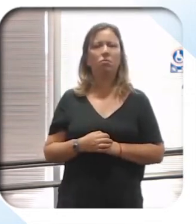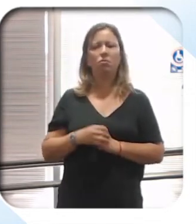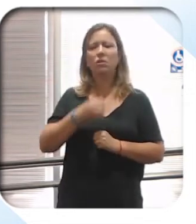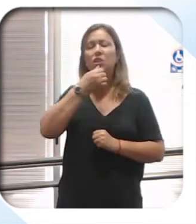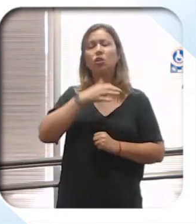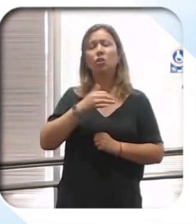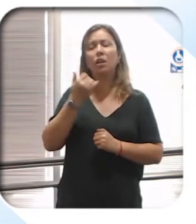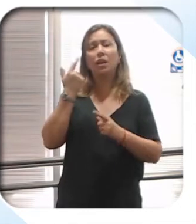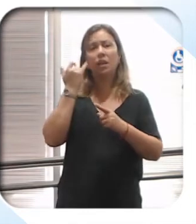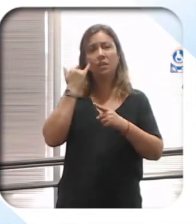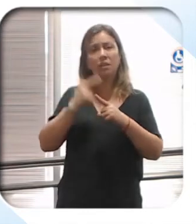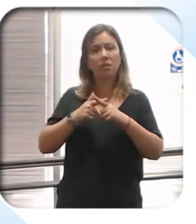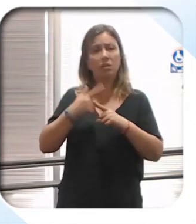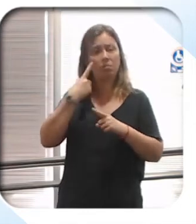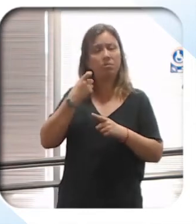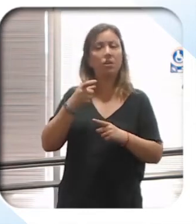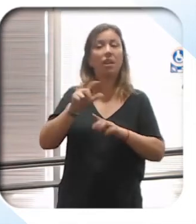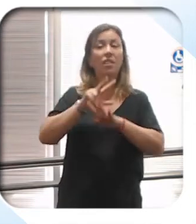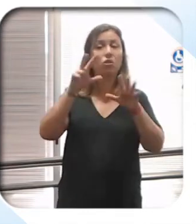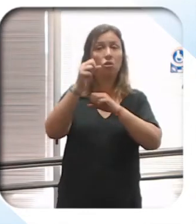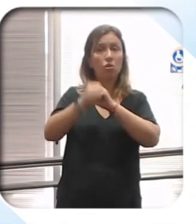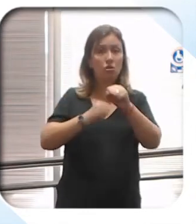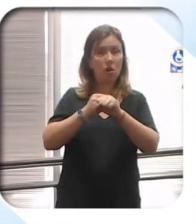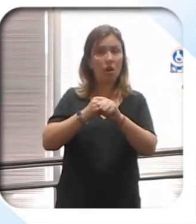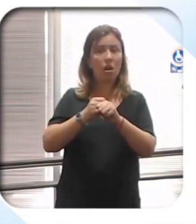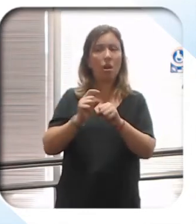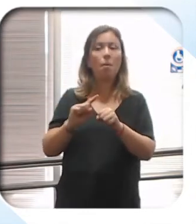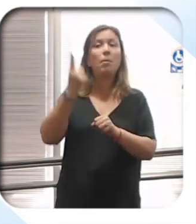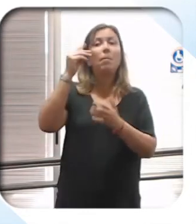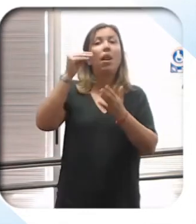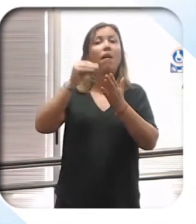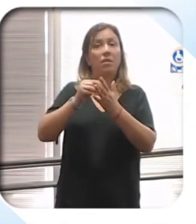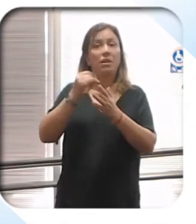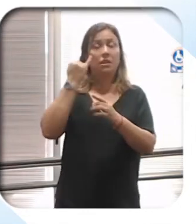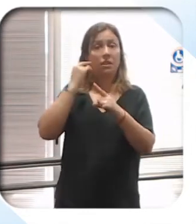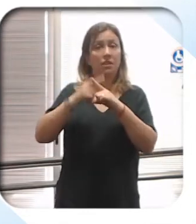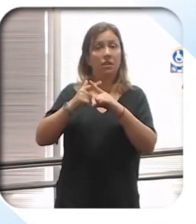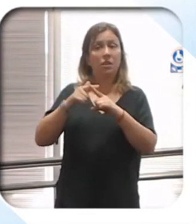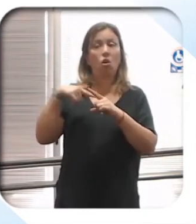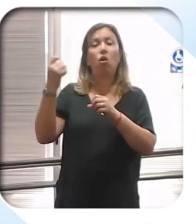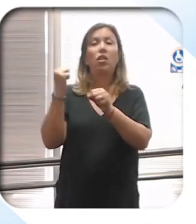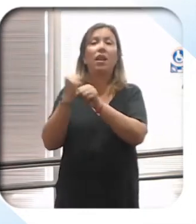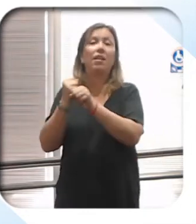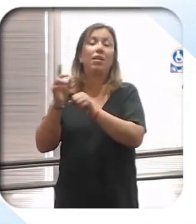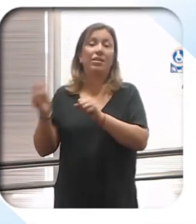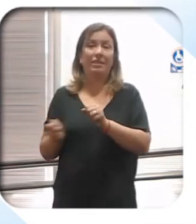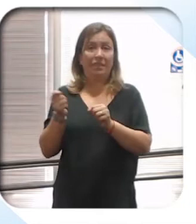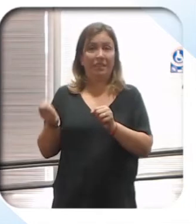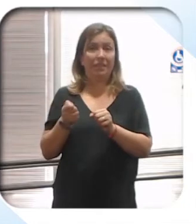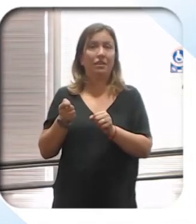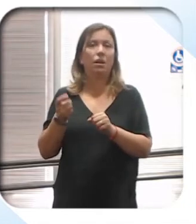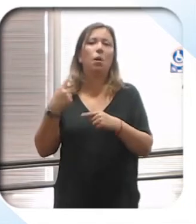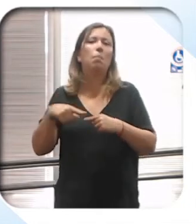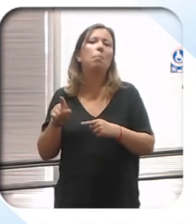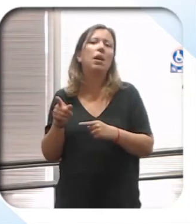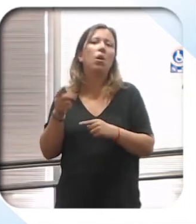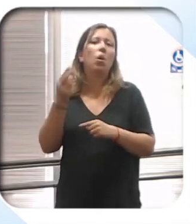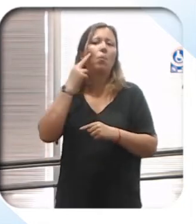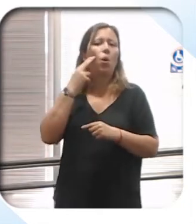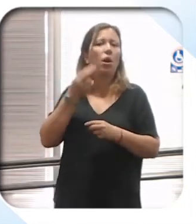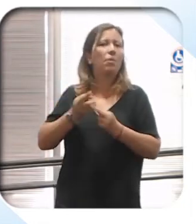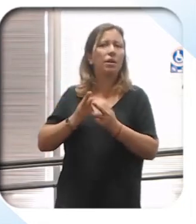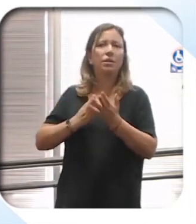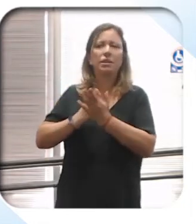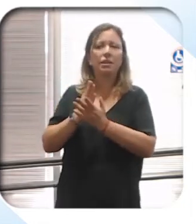historia sexual se destaca que a los 18 años tuvo su primera relación sexual con una trabajadora sexual, pero con disfunción eréctil